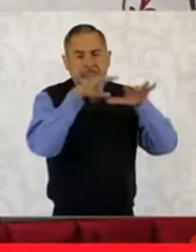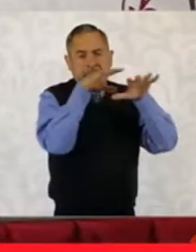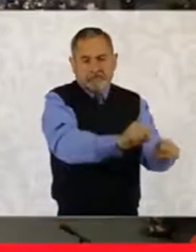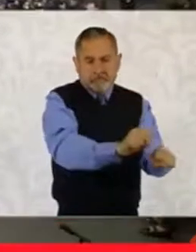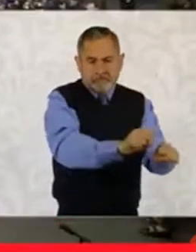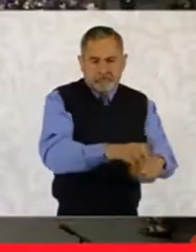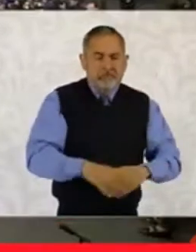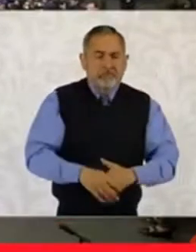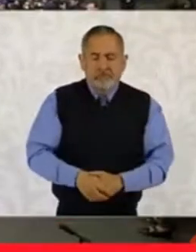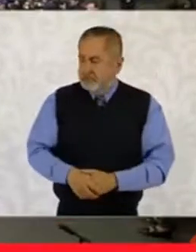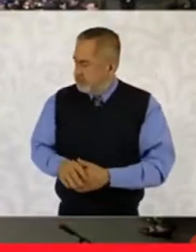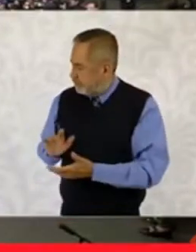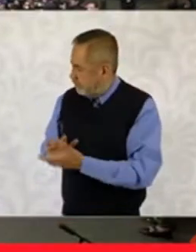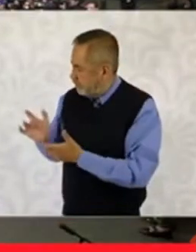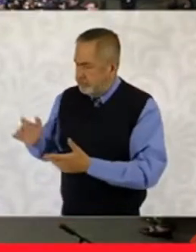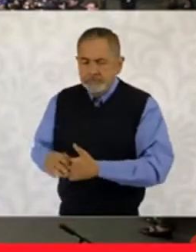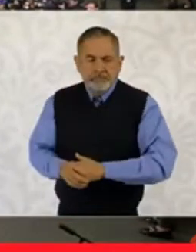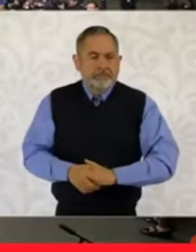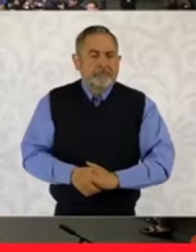Entonces, gracias, Omar.